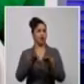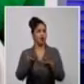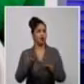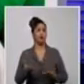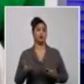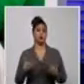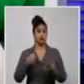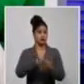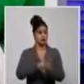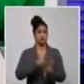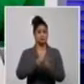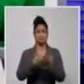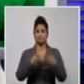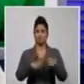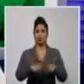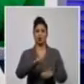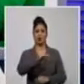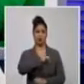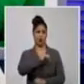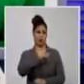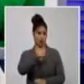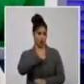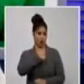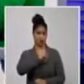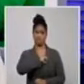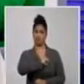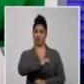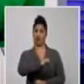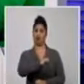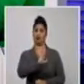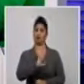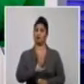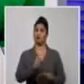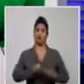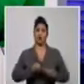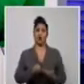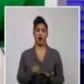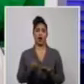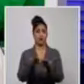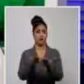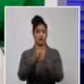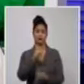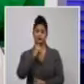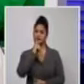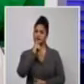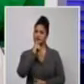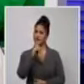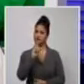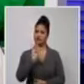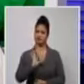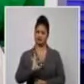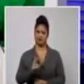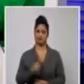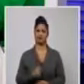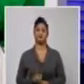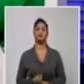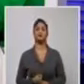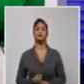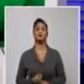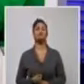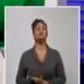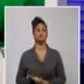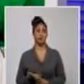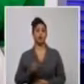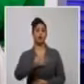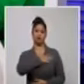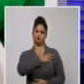en asistolia, de la cual no fue posible reanimarla en ese momento. Realmente damos las condolencias a